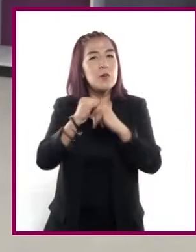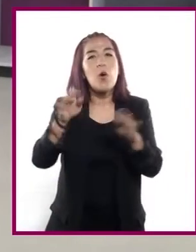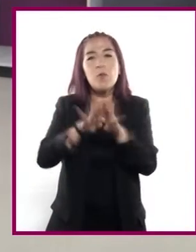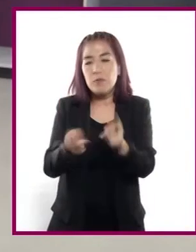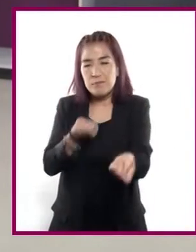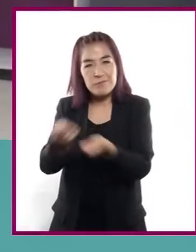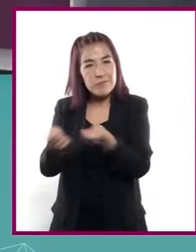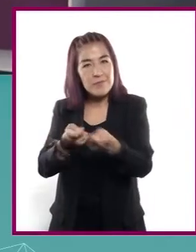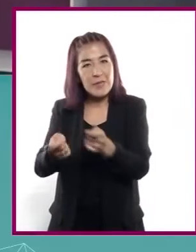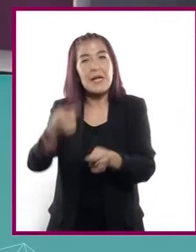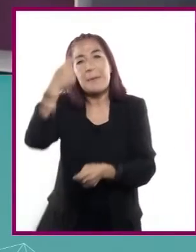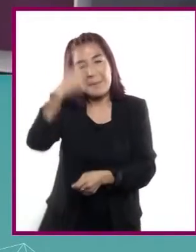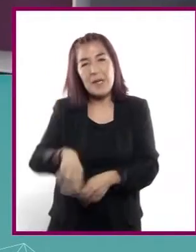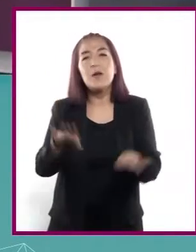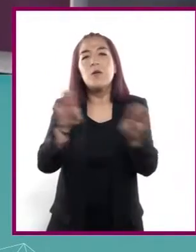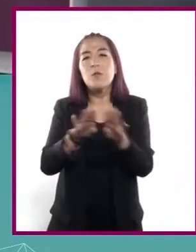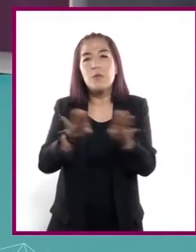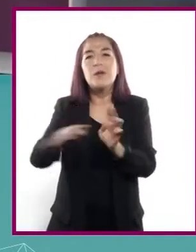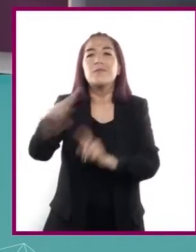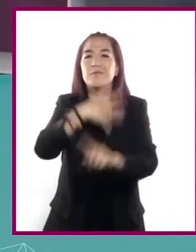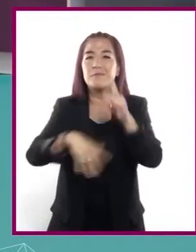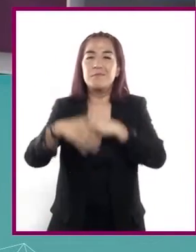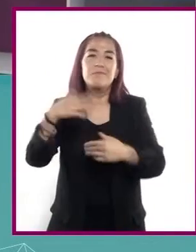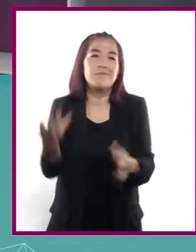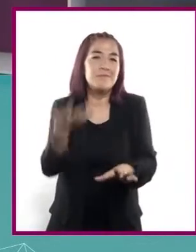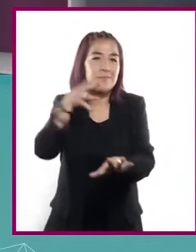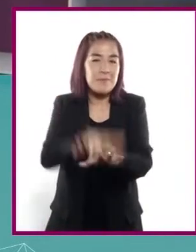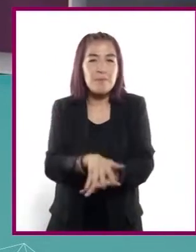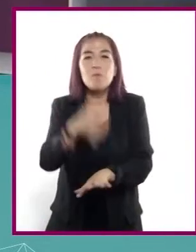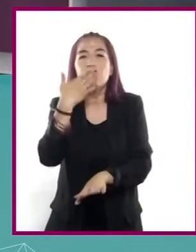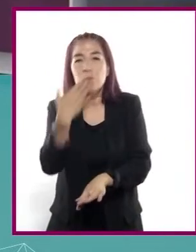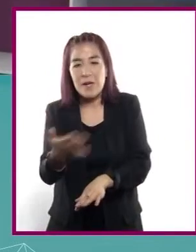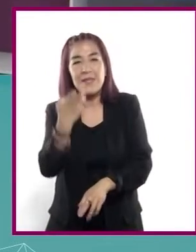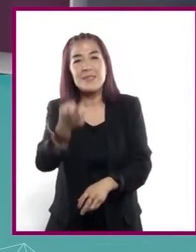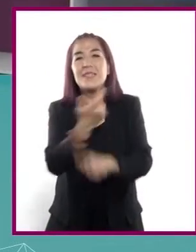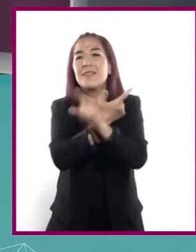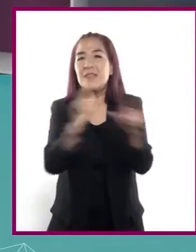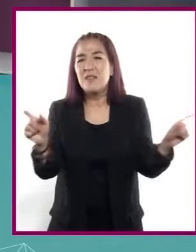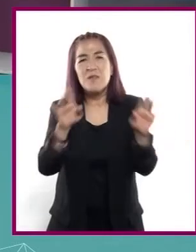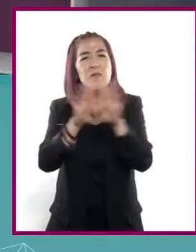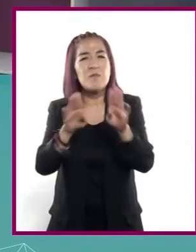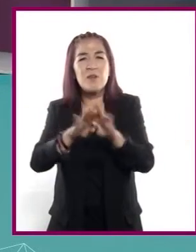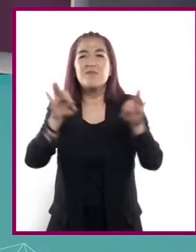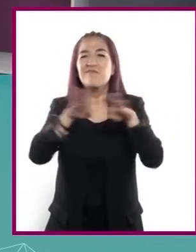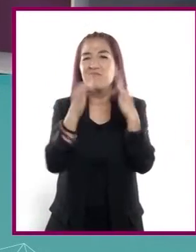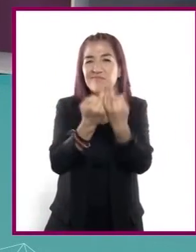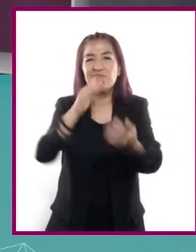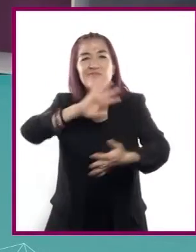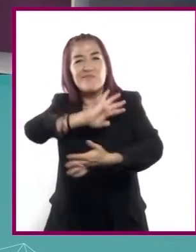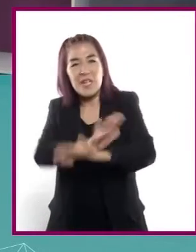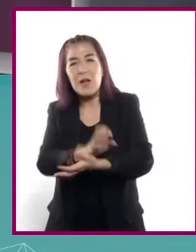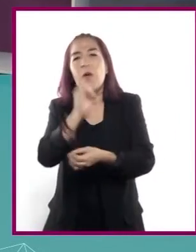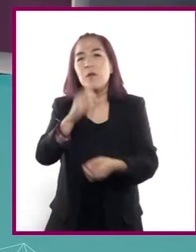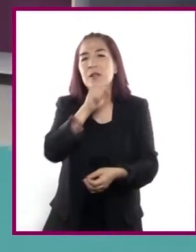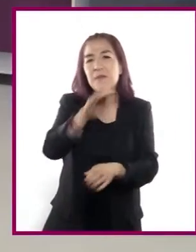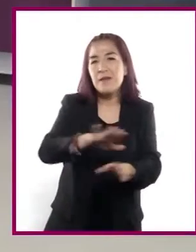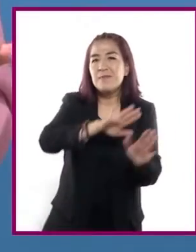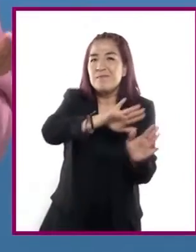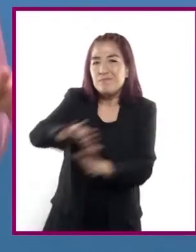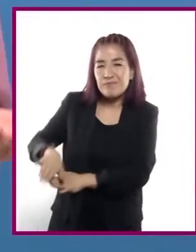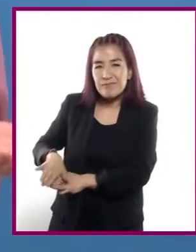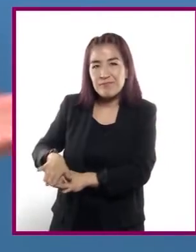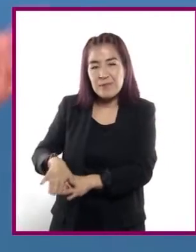regulan para favorecer un ambiente incluyente libre de cualquier forma de segregación o